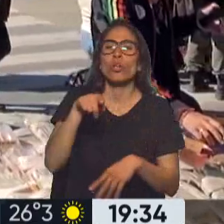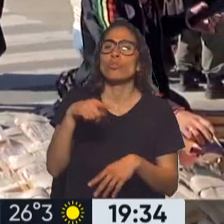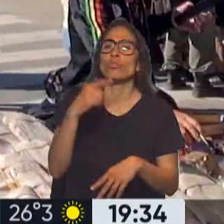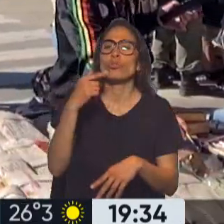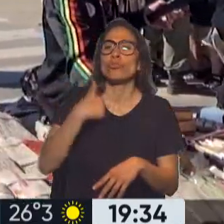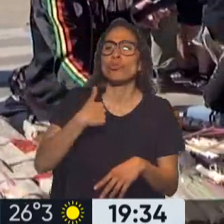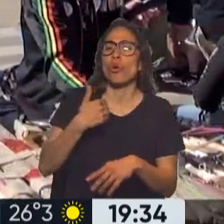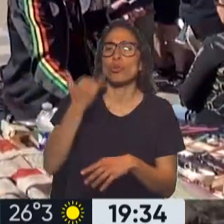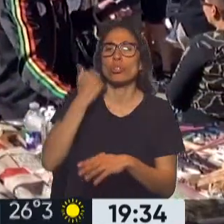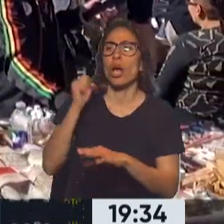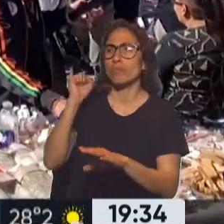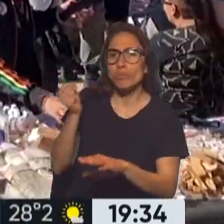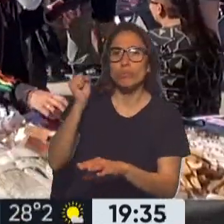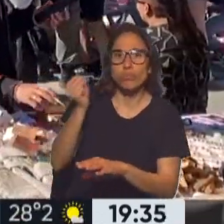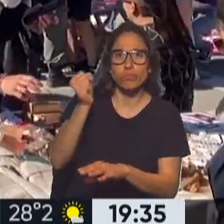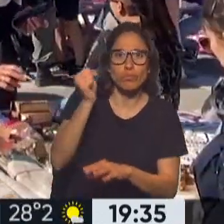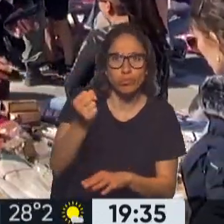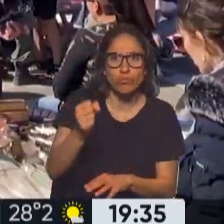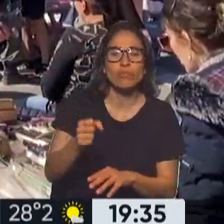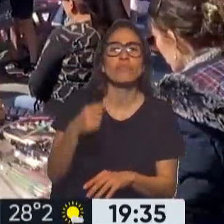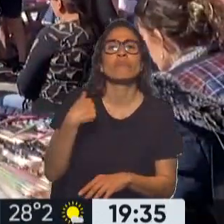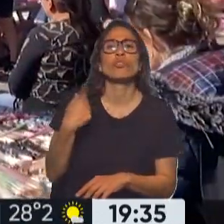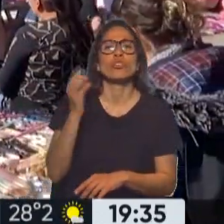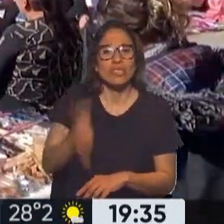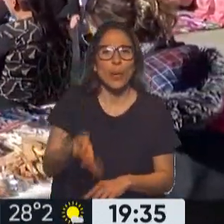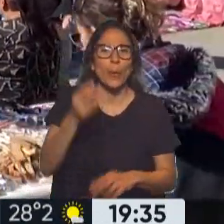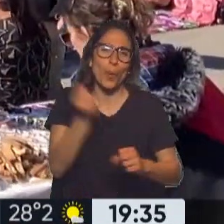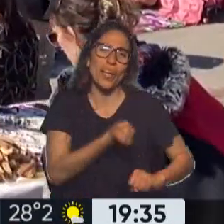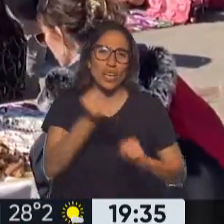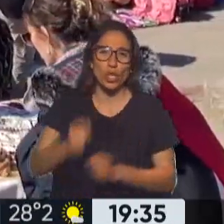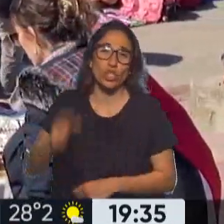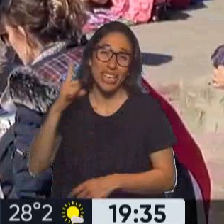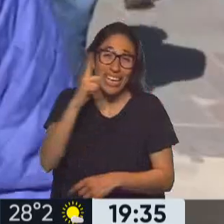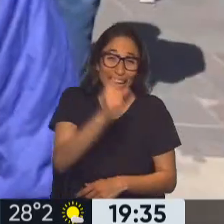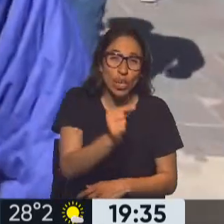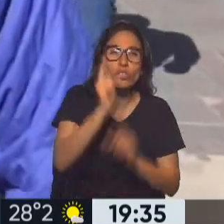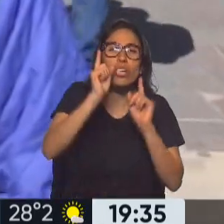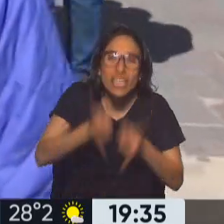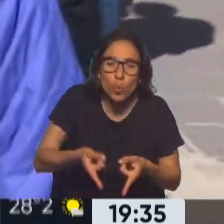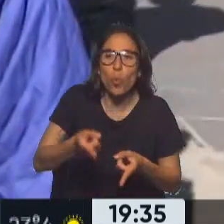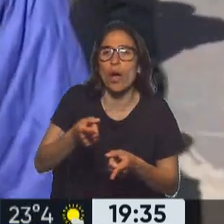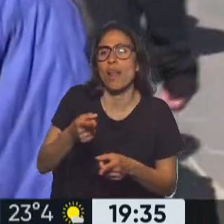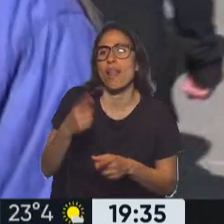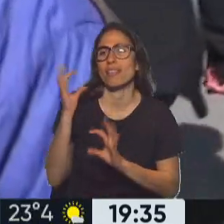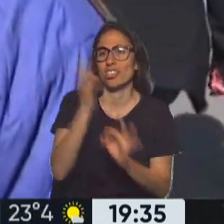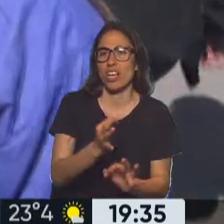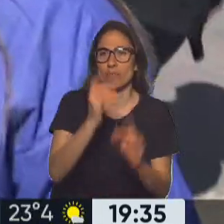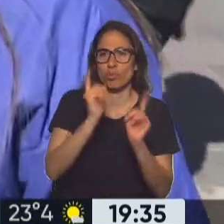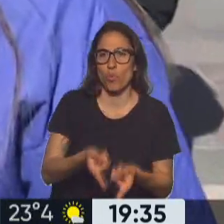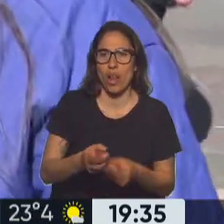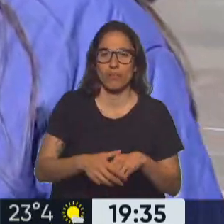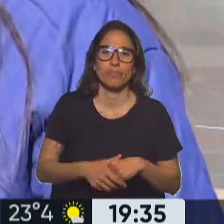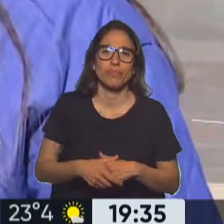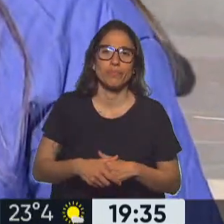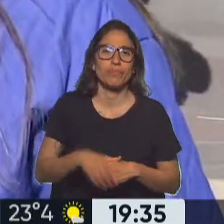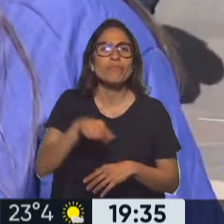pesar de que era lejos para muchas compañeras, pero que han podido llegar, sabíamos que iba a ser un lindo encuentro. Hola, ¿desde dónde vienen? De Formosa.